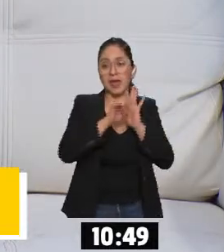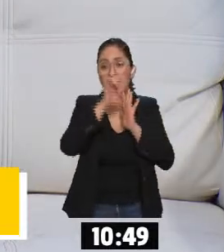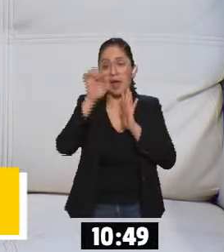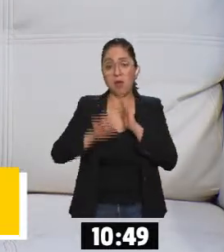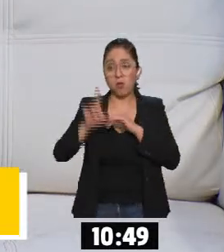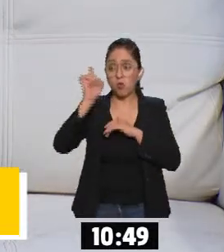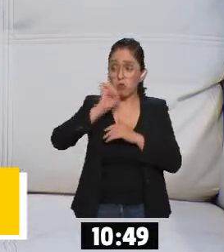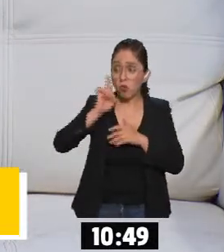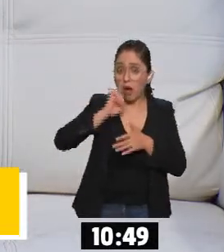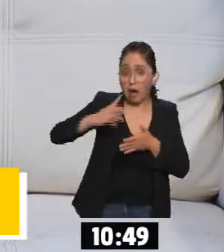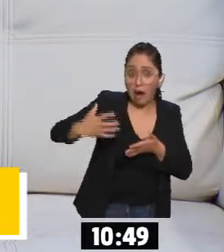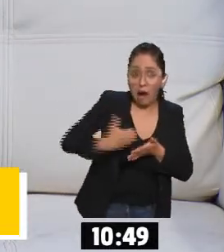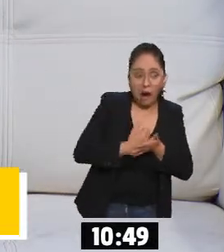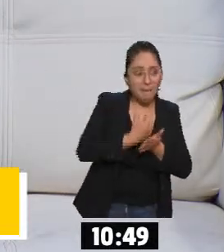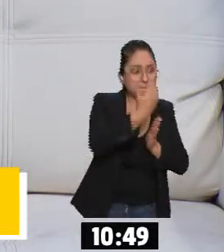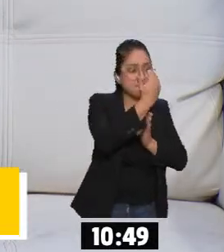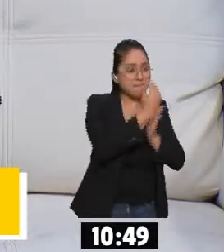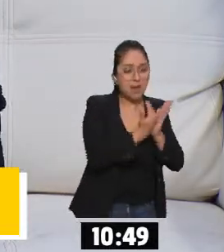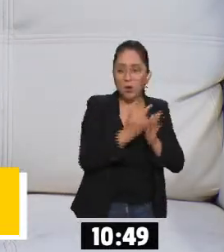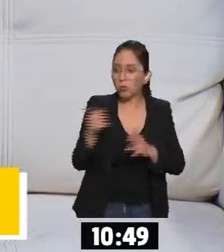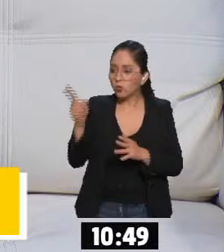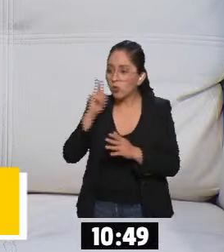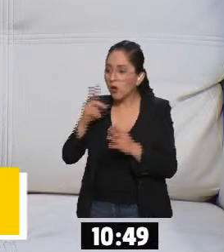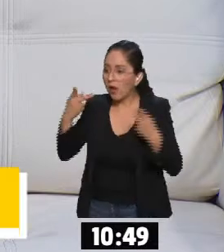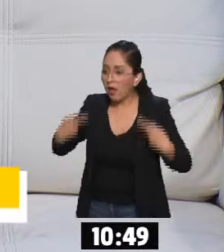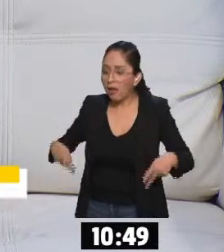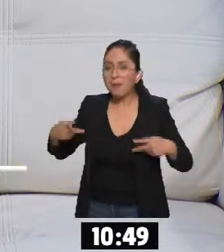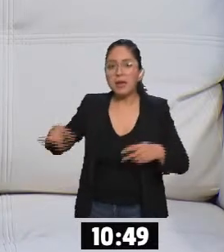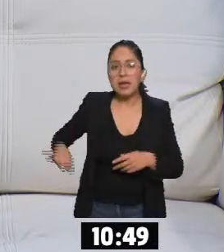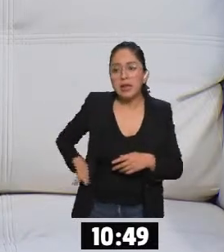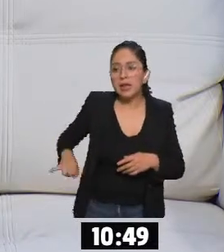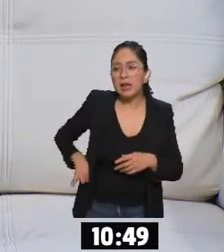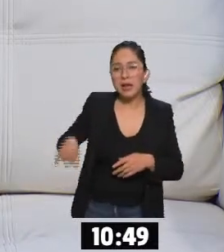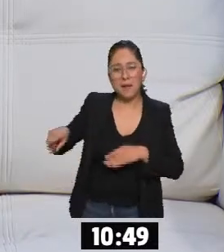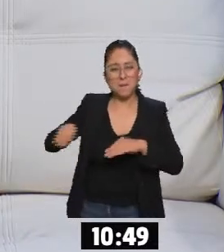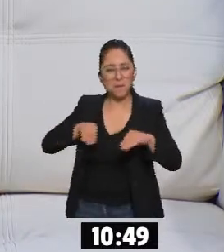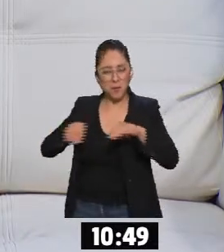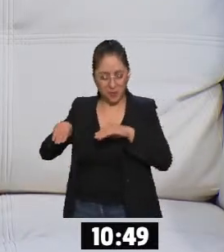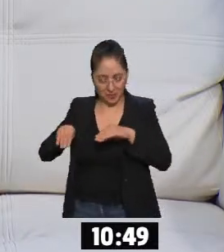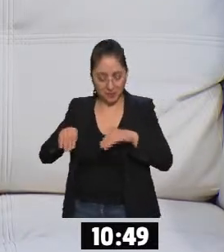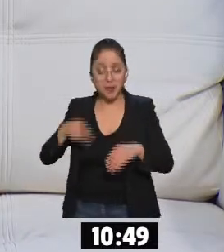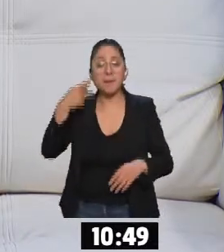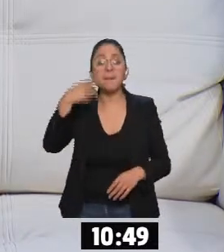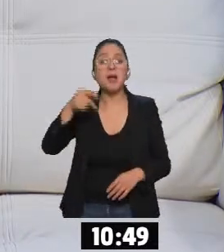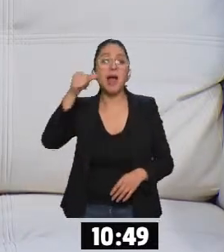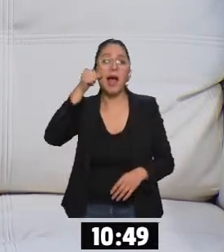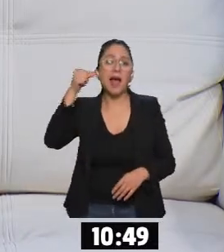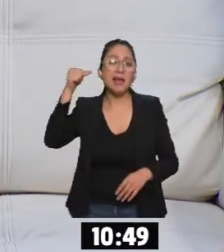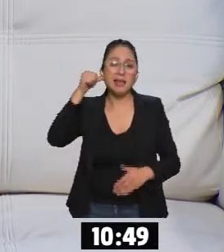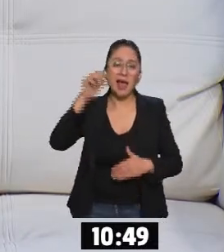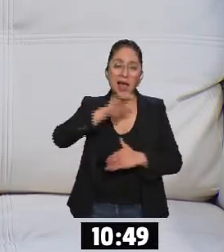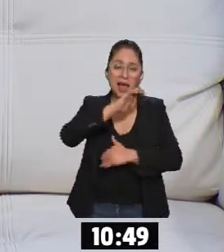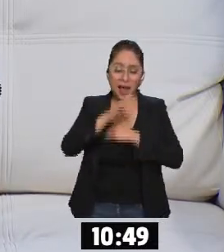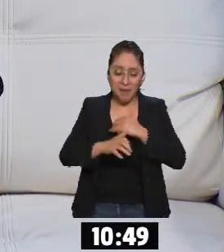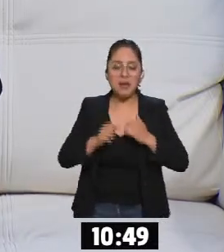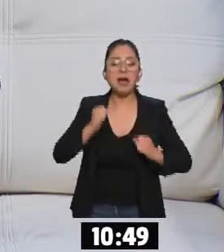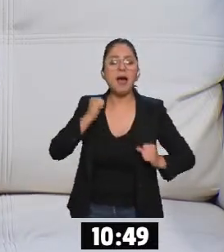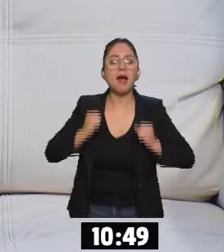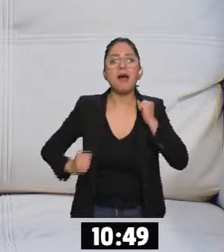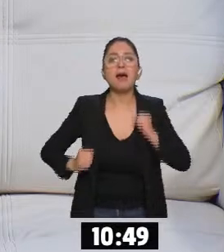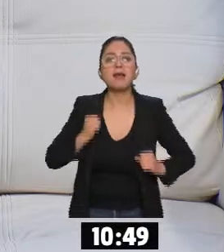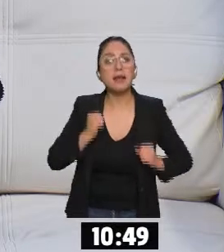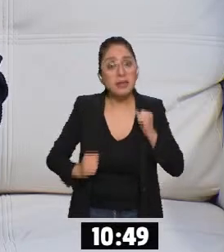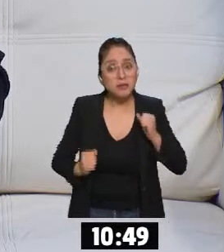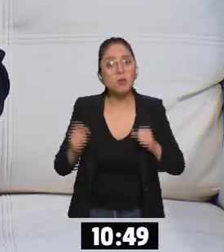ganadoras. También hubo casos muy especiales justamente ayer en la clausura, lo que es atletismo. Las mujeres